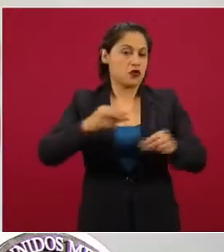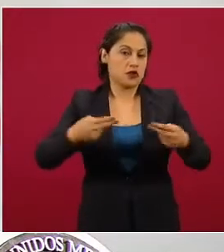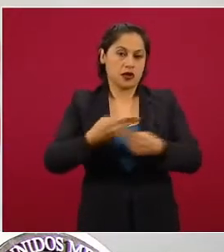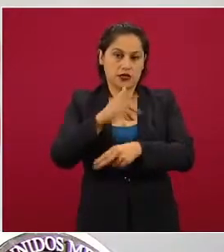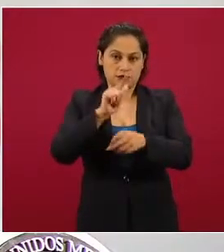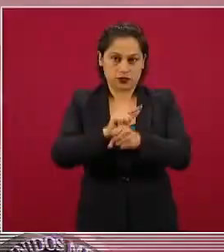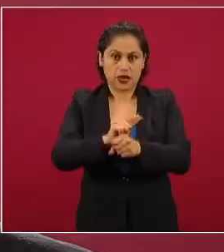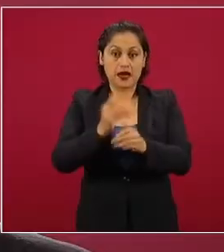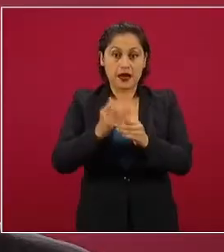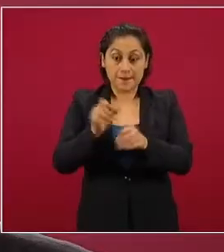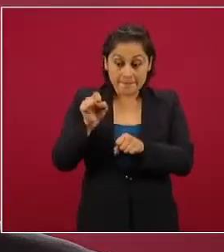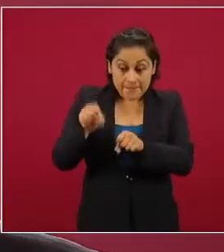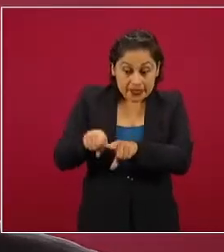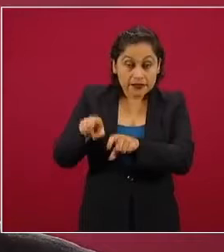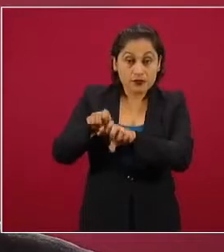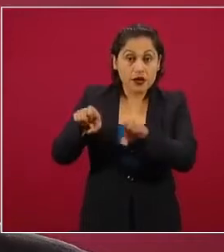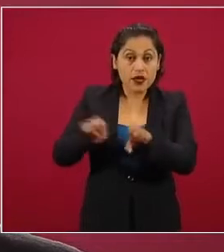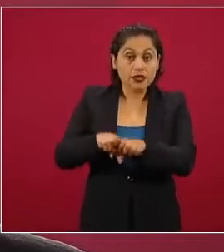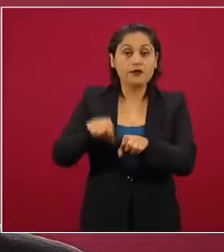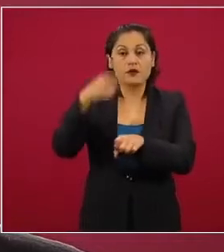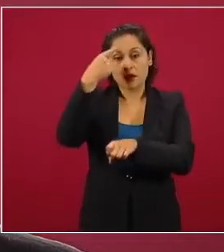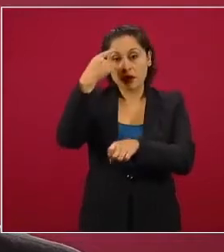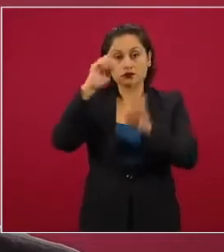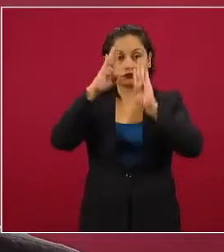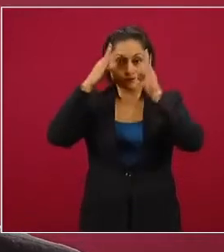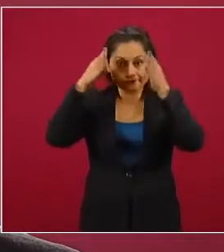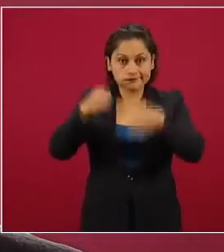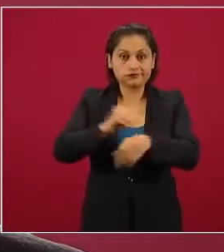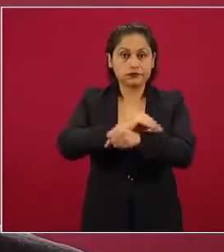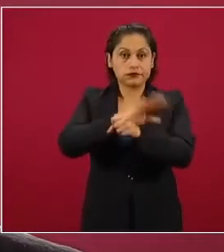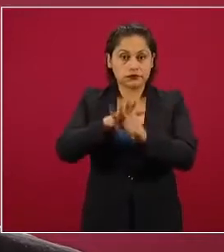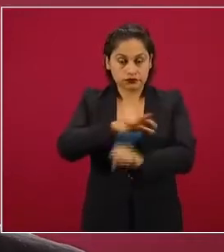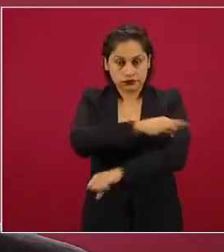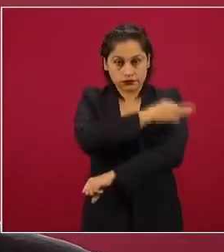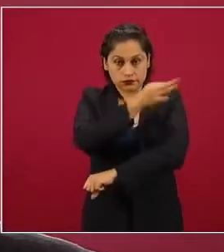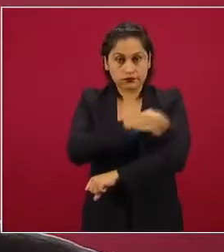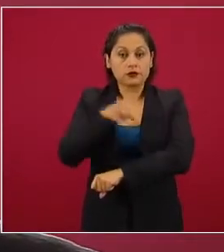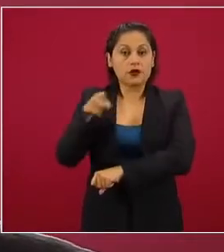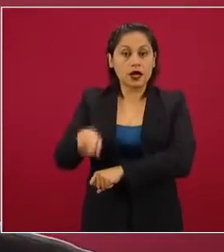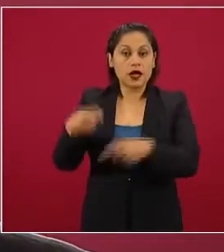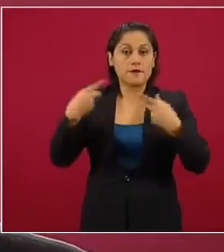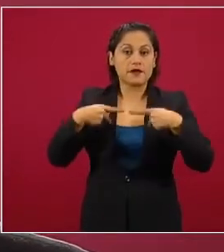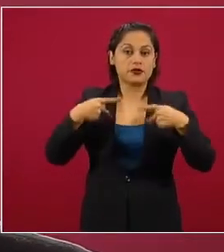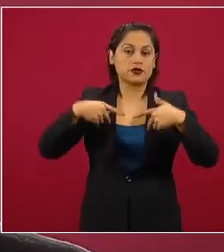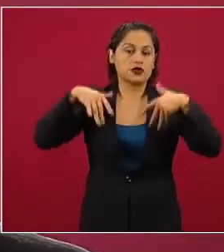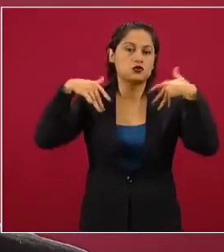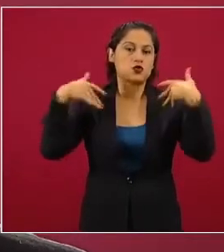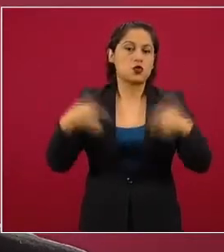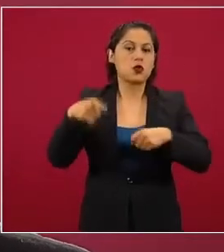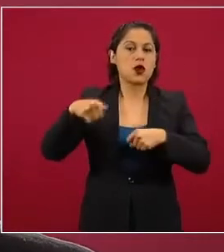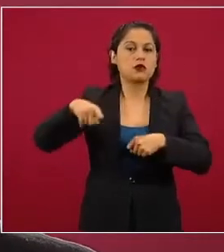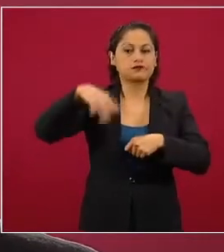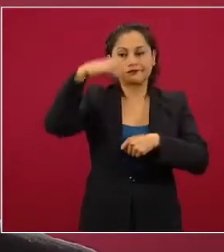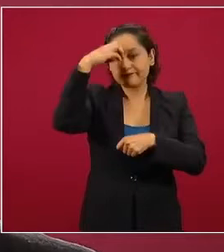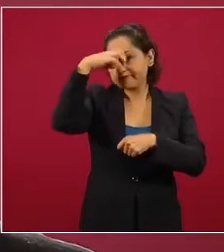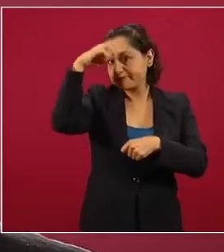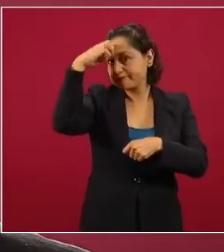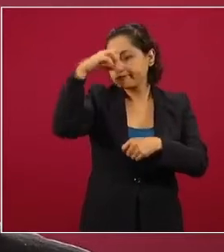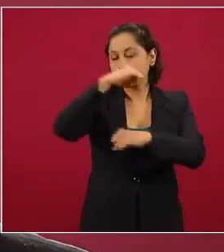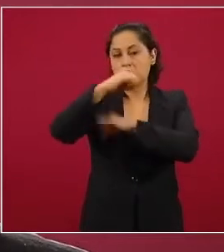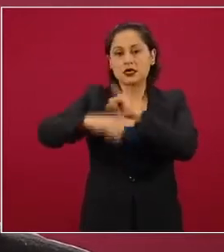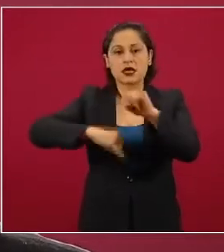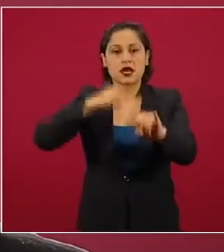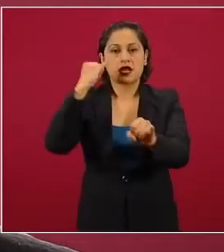COVID. Este grupo es un grupo científico formado por personas de alta reconocimiento internacional